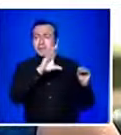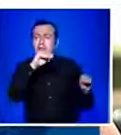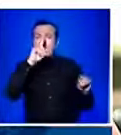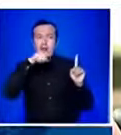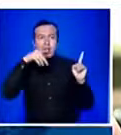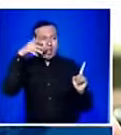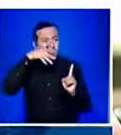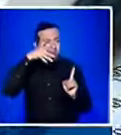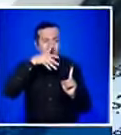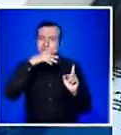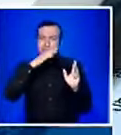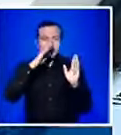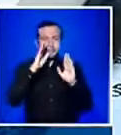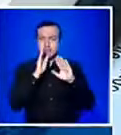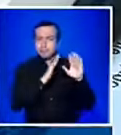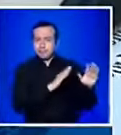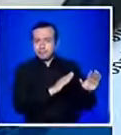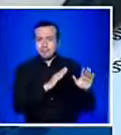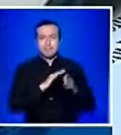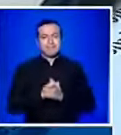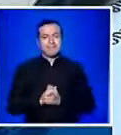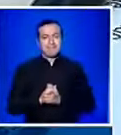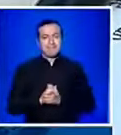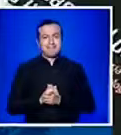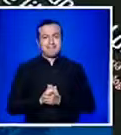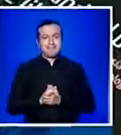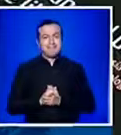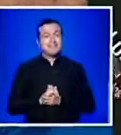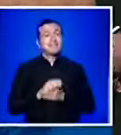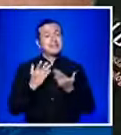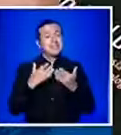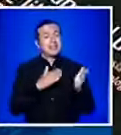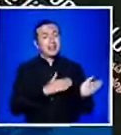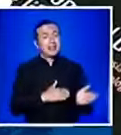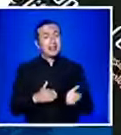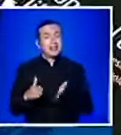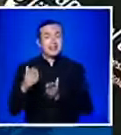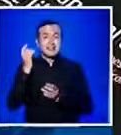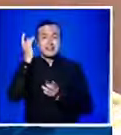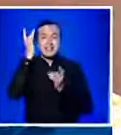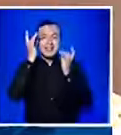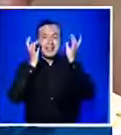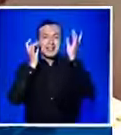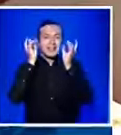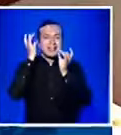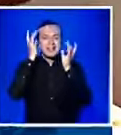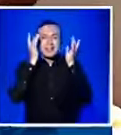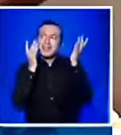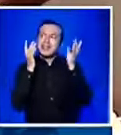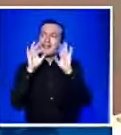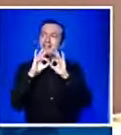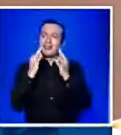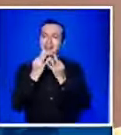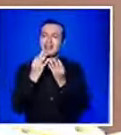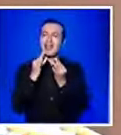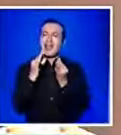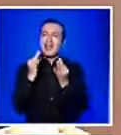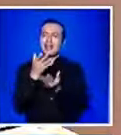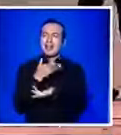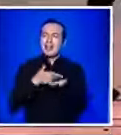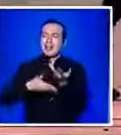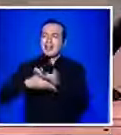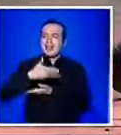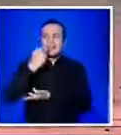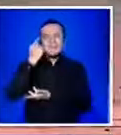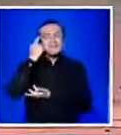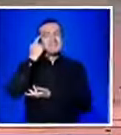zombies un poco ahora. Estos periodos han dado la oportunidad para desarrollar la creatividad, pasar tiempo de calidad y recordar